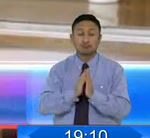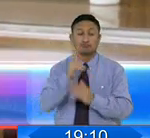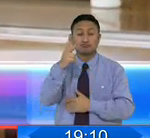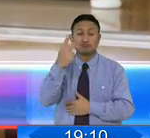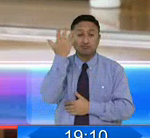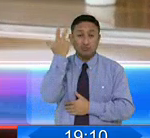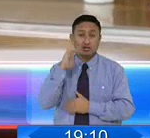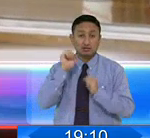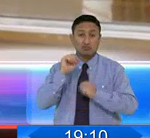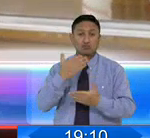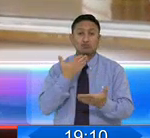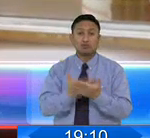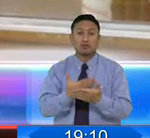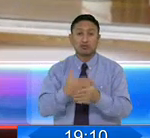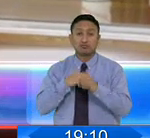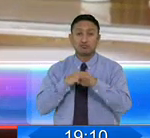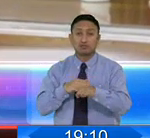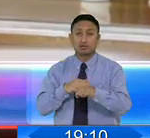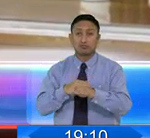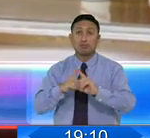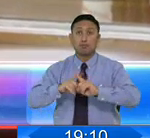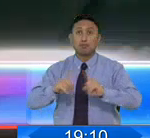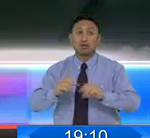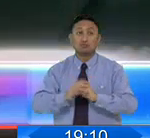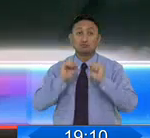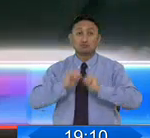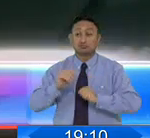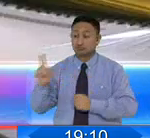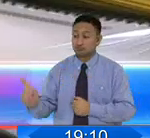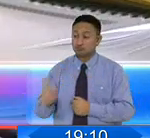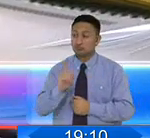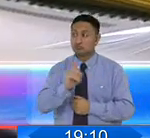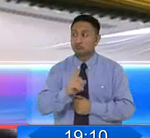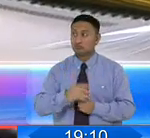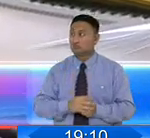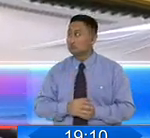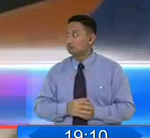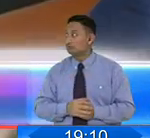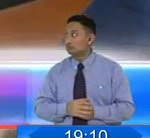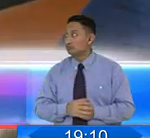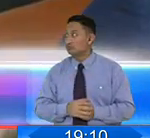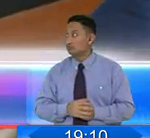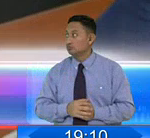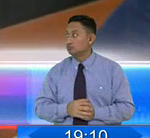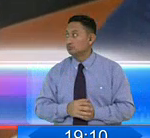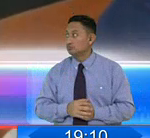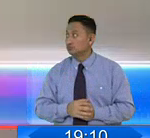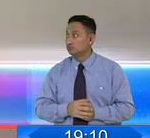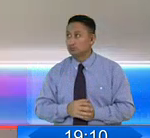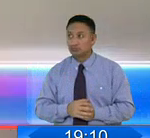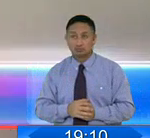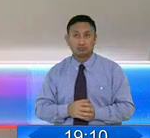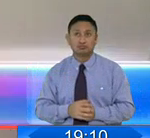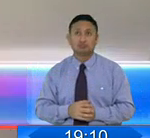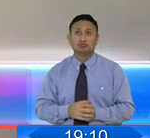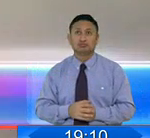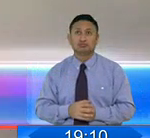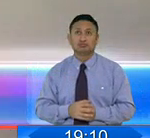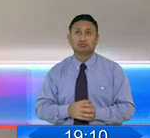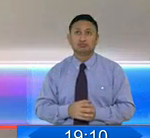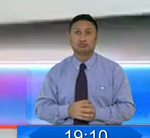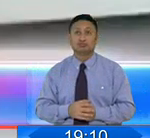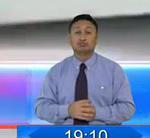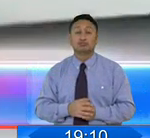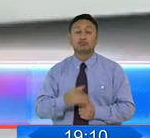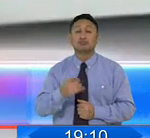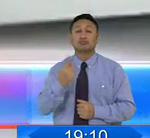sus pruebas de descargo, pero quienes sí acudieron a la comisión fueron las denunciantes de Mendoza, la asambleísta Tan Libera de Creo y